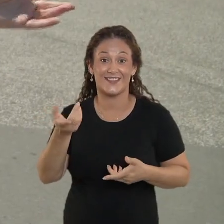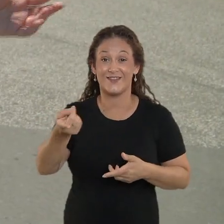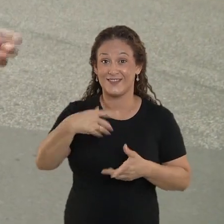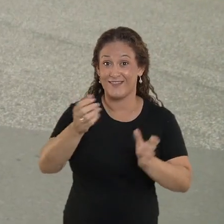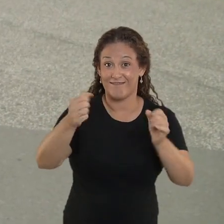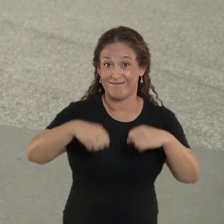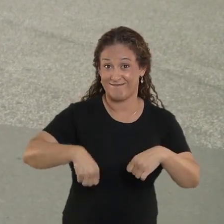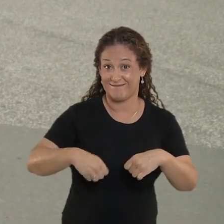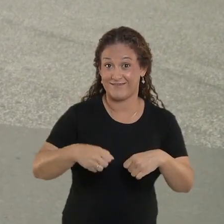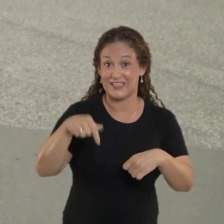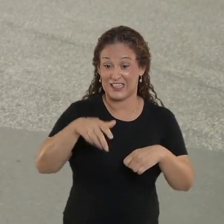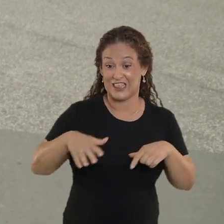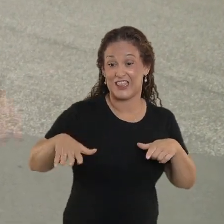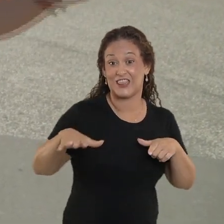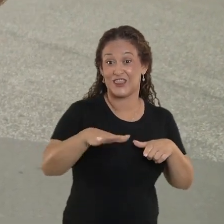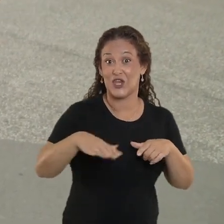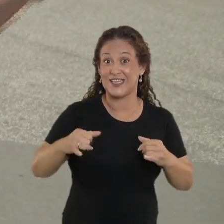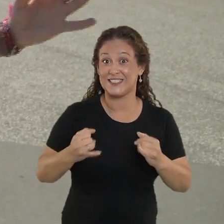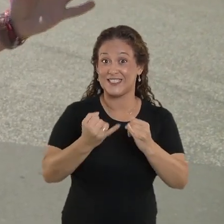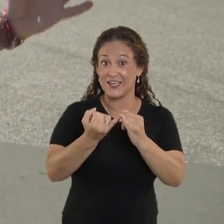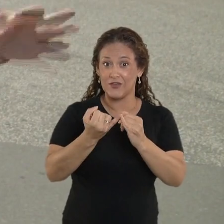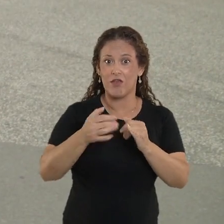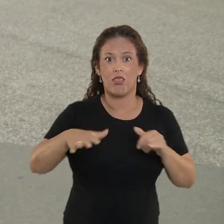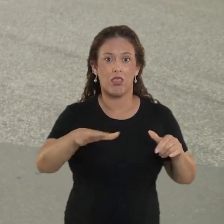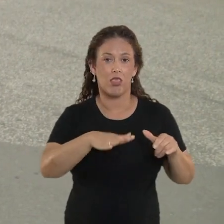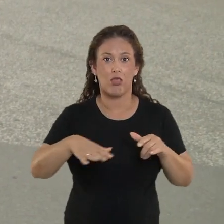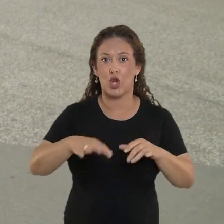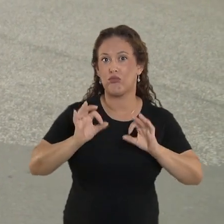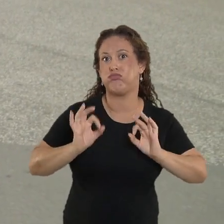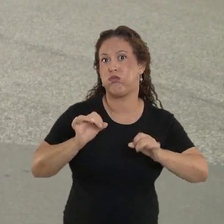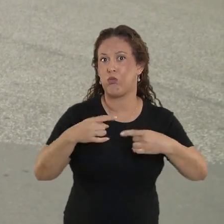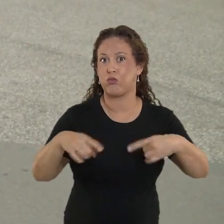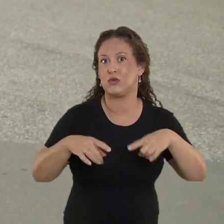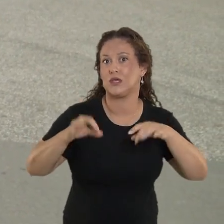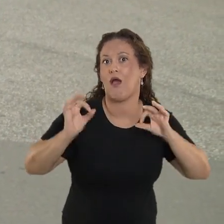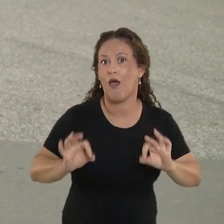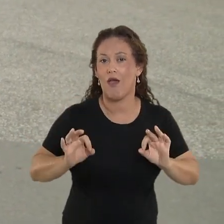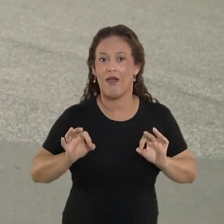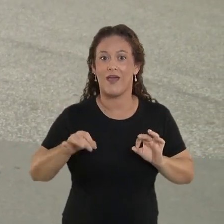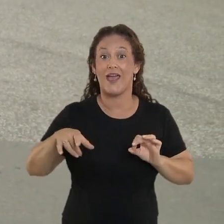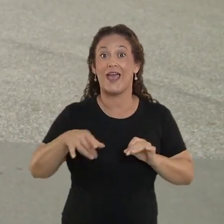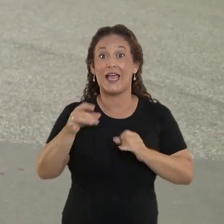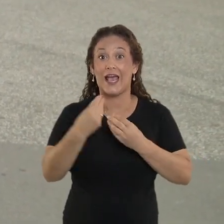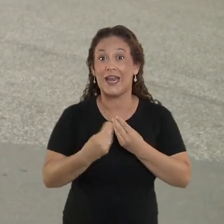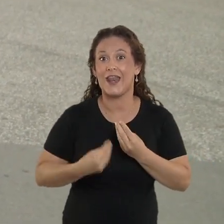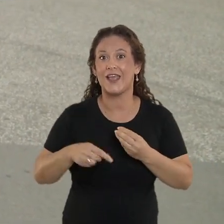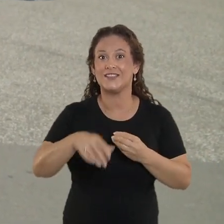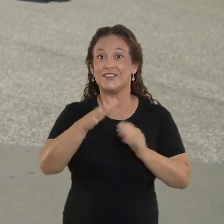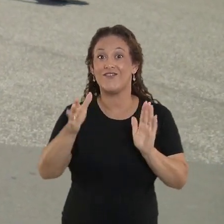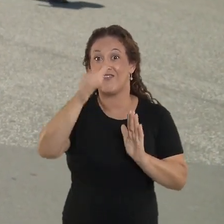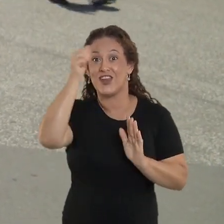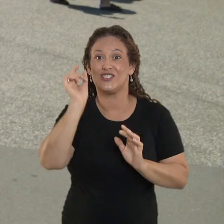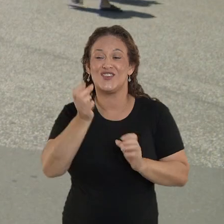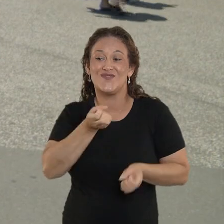Gente fantástica, estarán de acuerdo conmigo que este punto de Tenerife es uno de los puntos calientes de la música en Canarias. Este